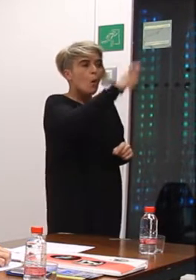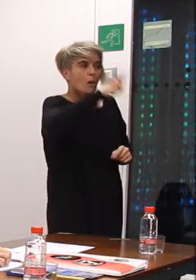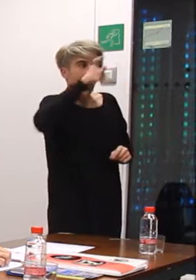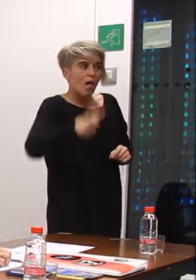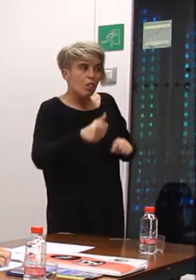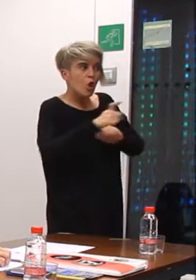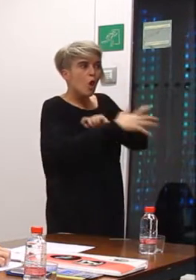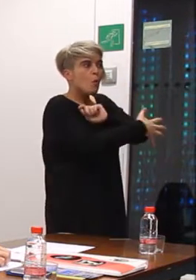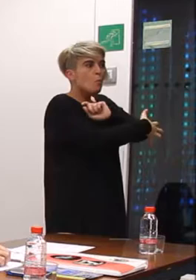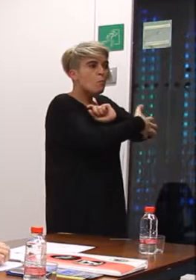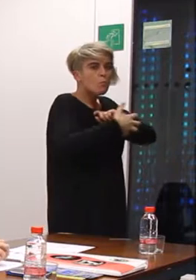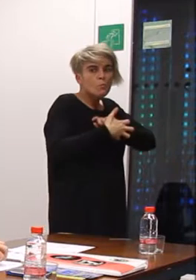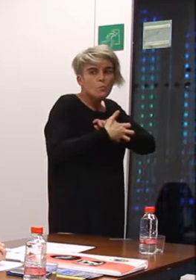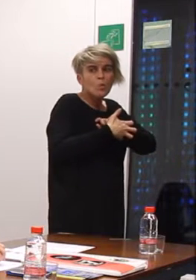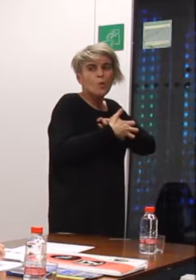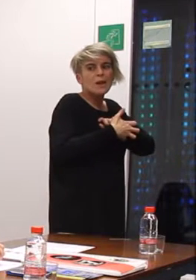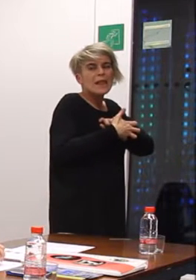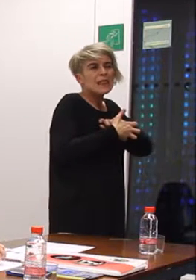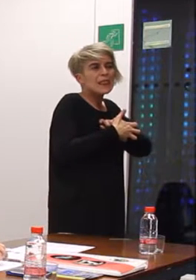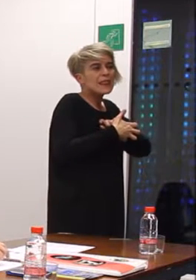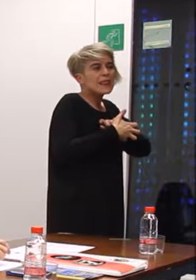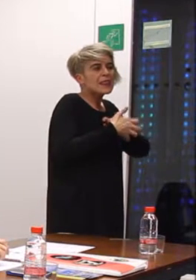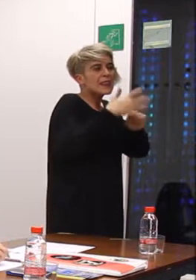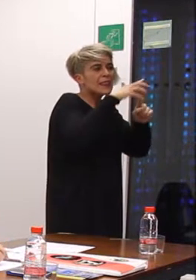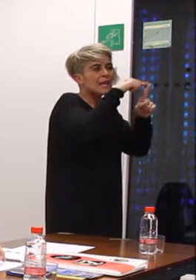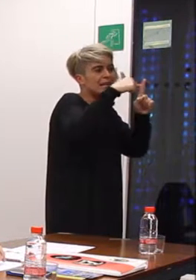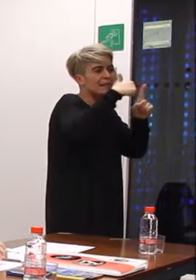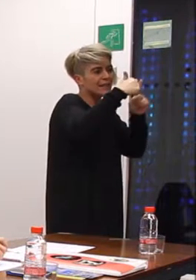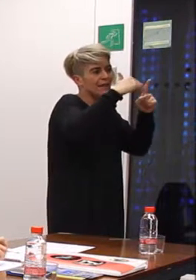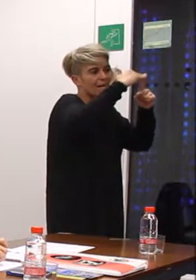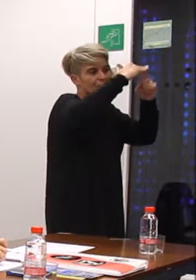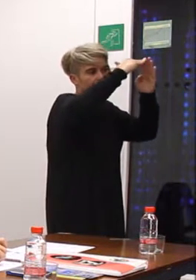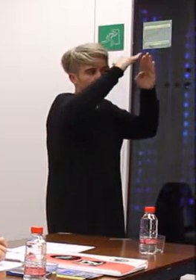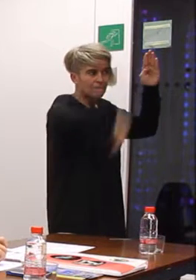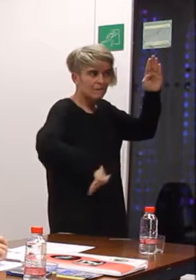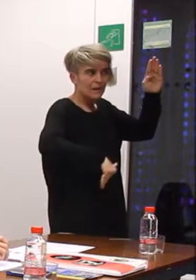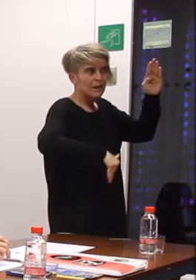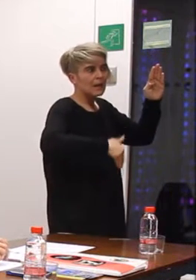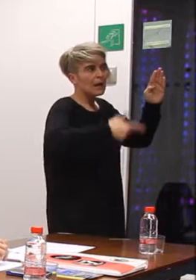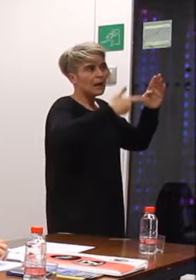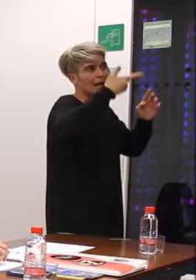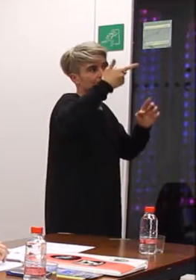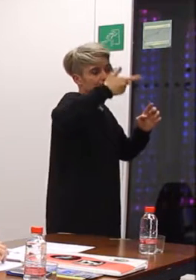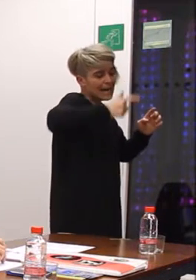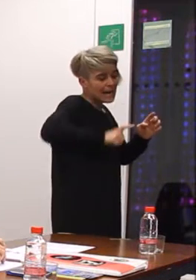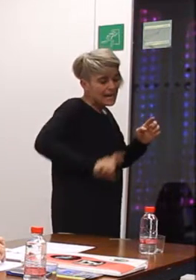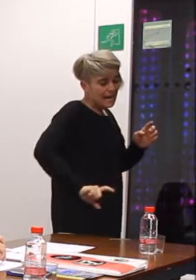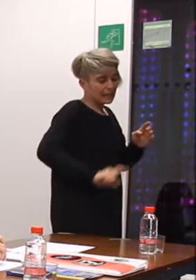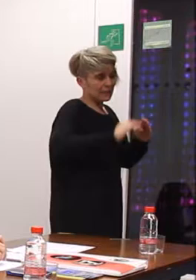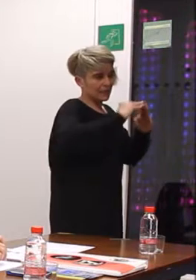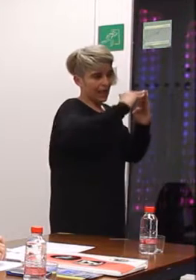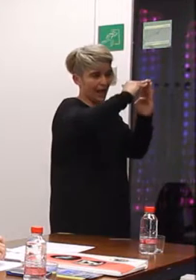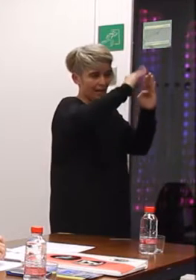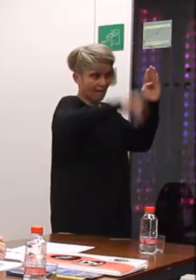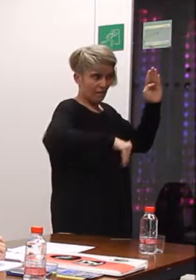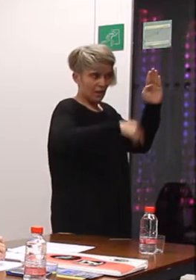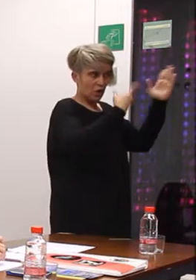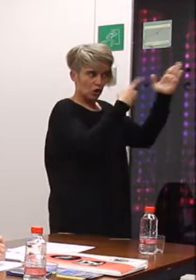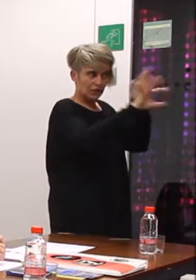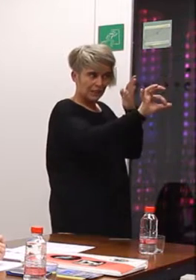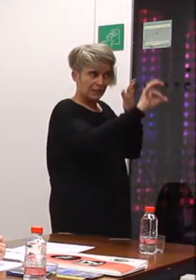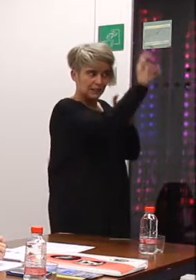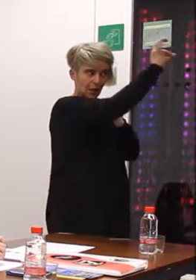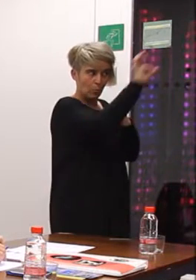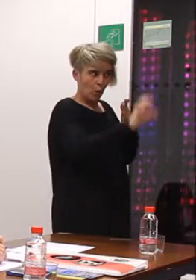pobreza. Esto es aquellas personas que tienen una renta inferior al 60% de la mediana de renta